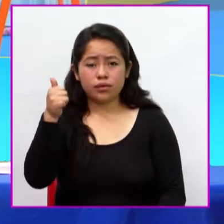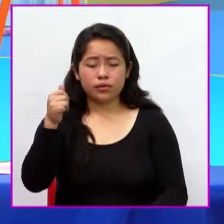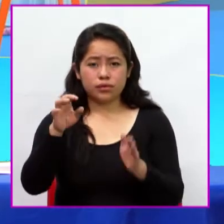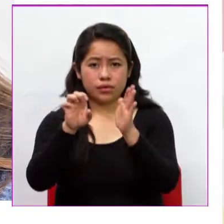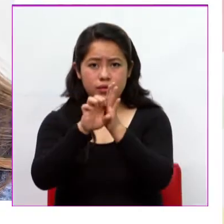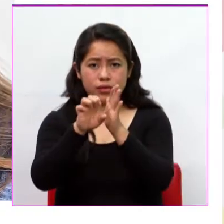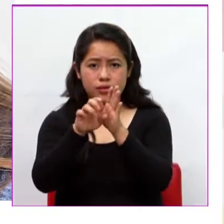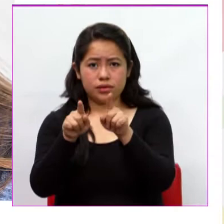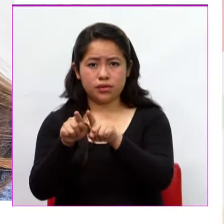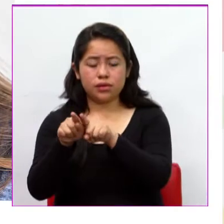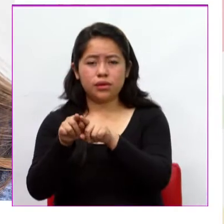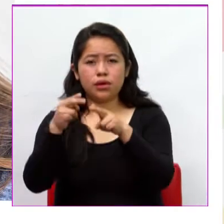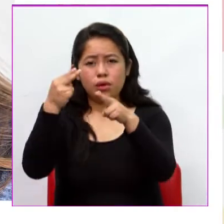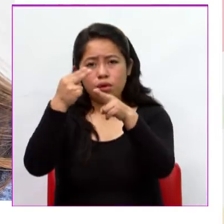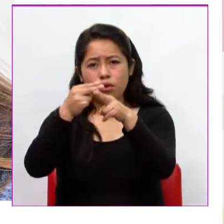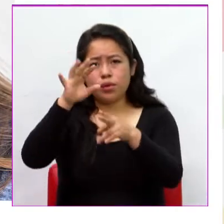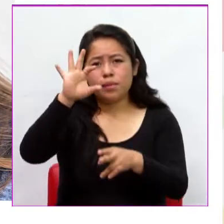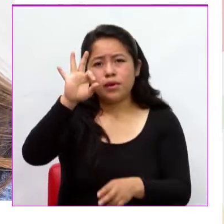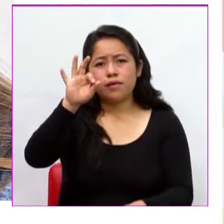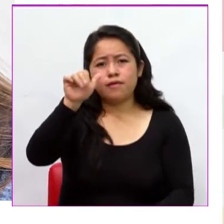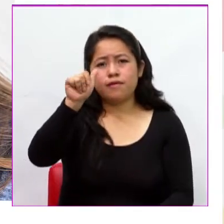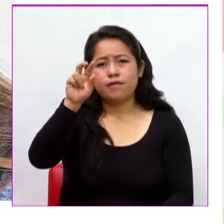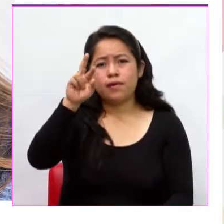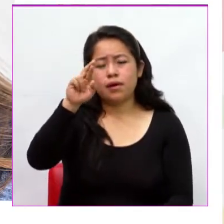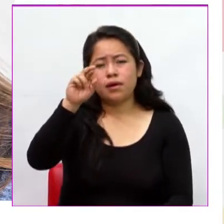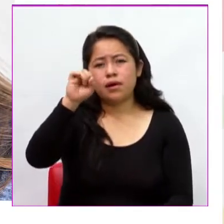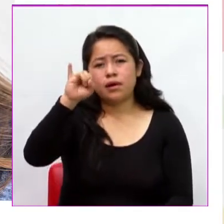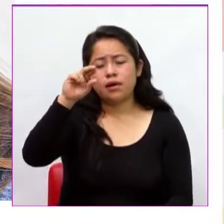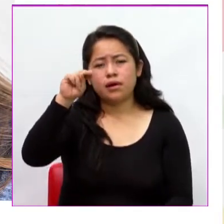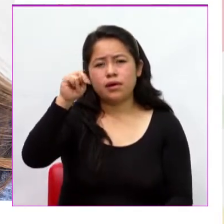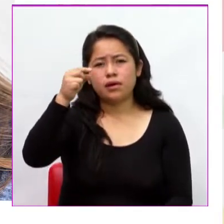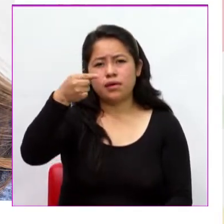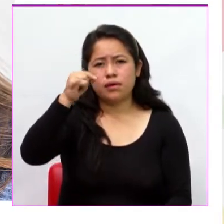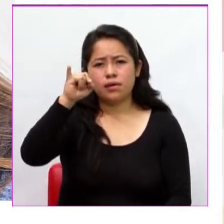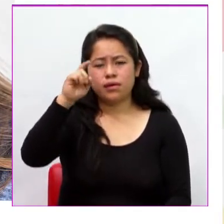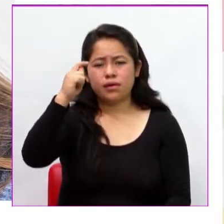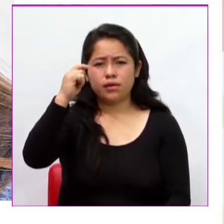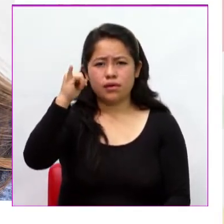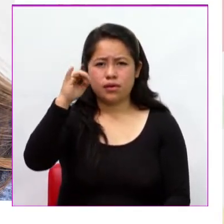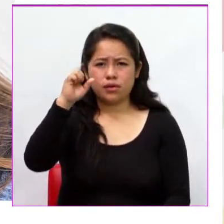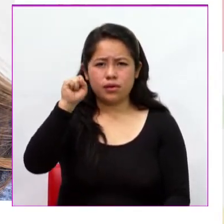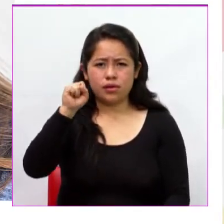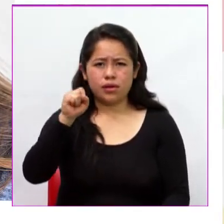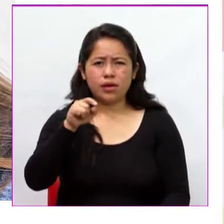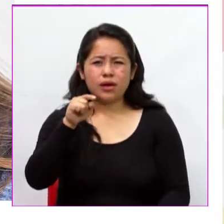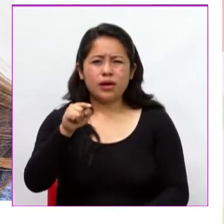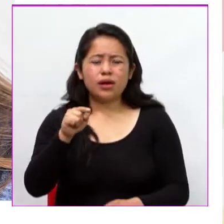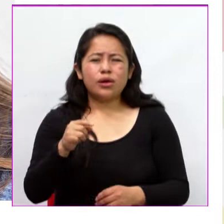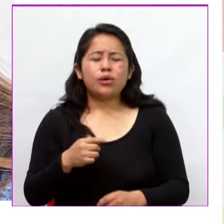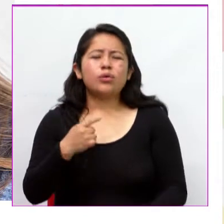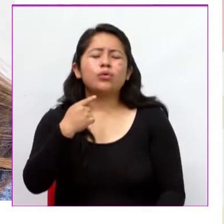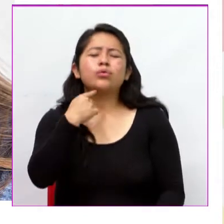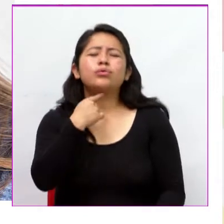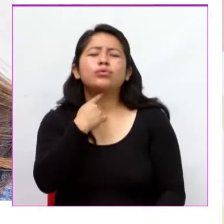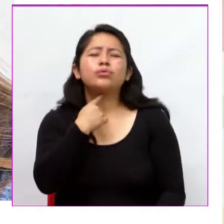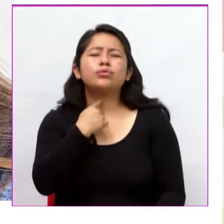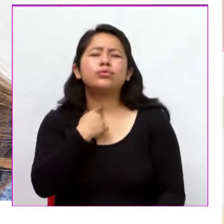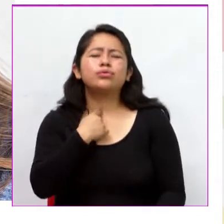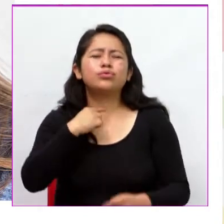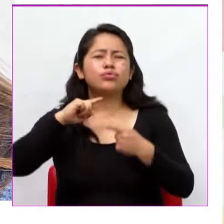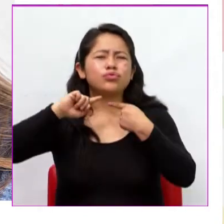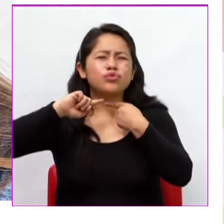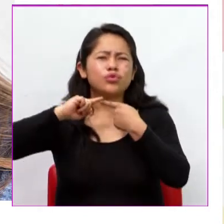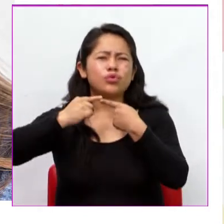la faringitis, que se caracteriza por un dolor agudo en la garganta. Esta